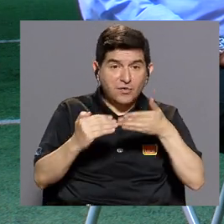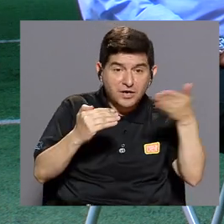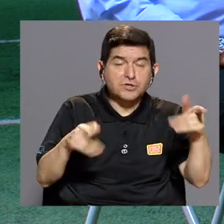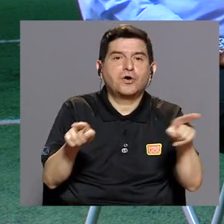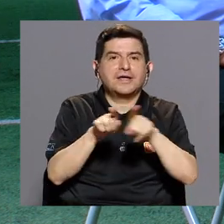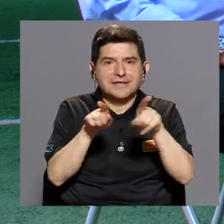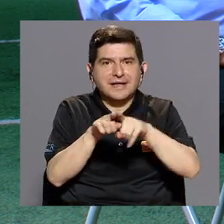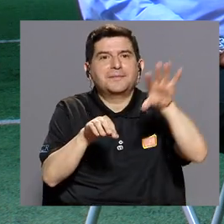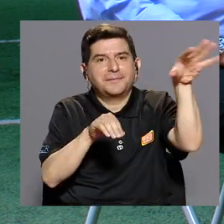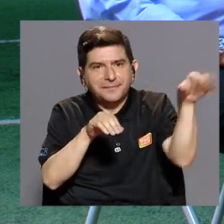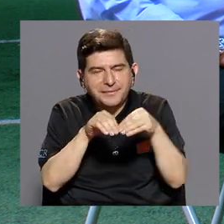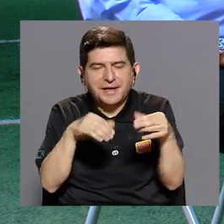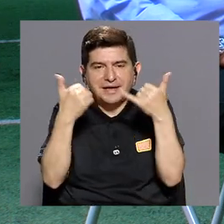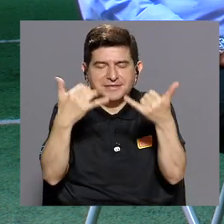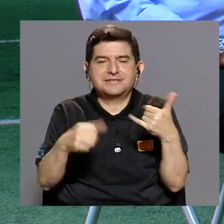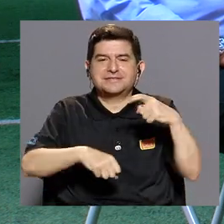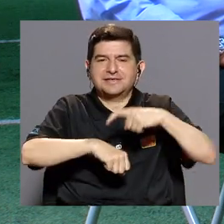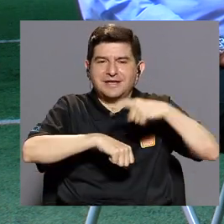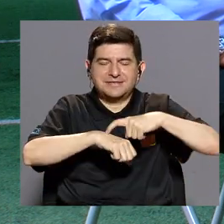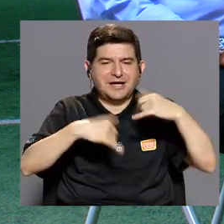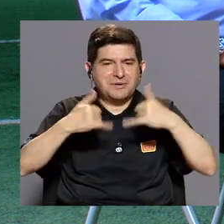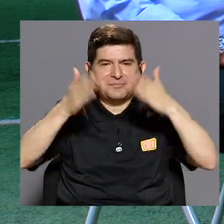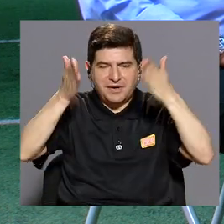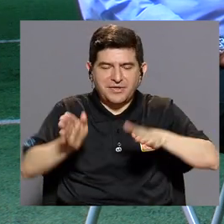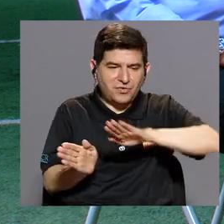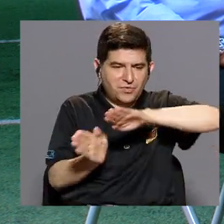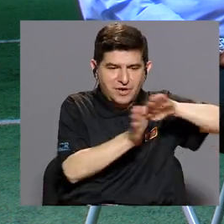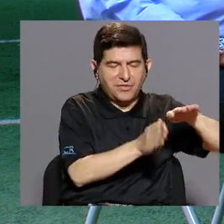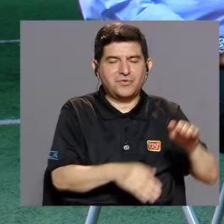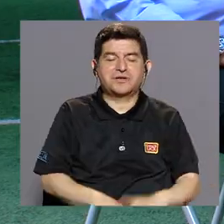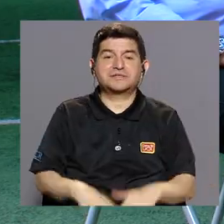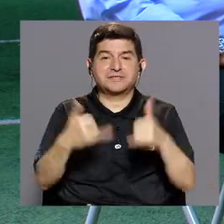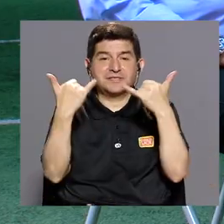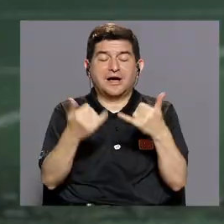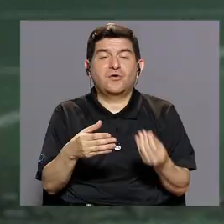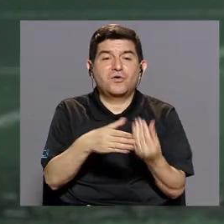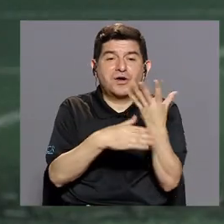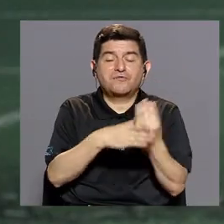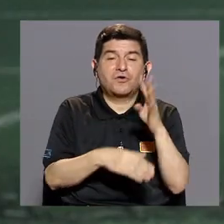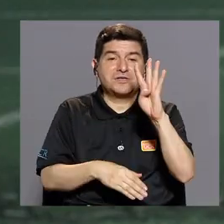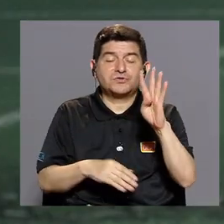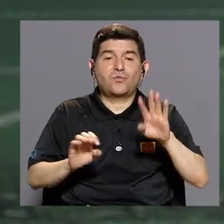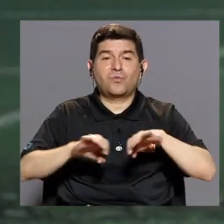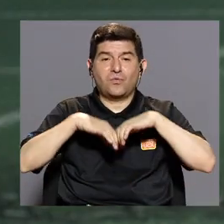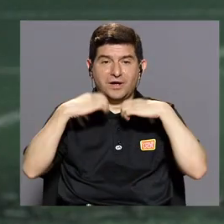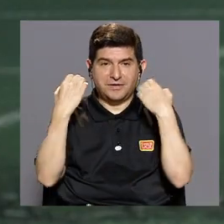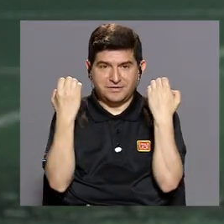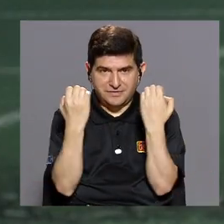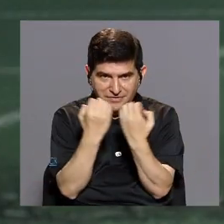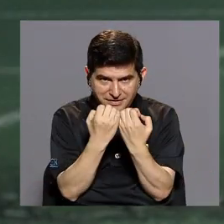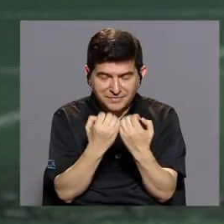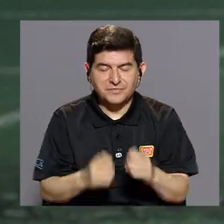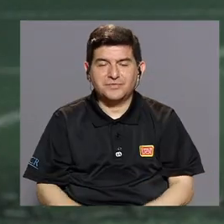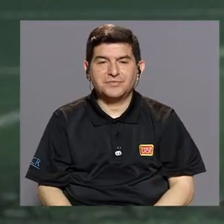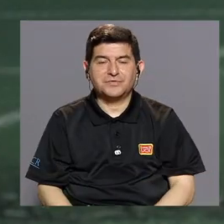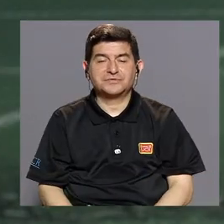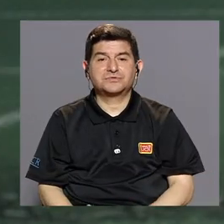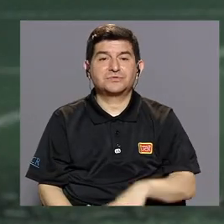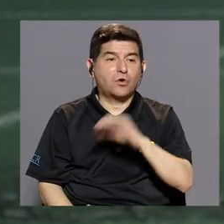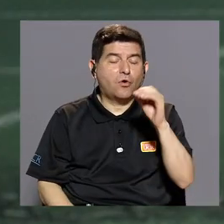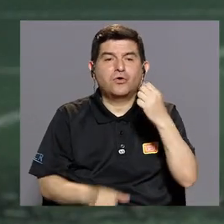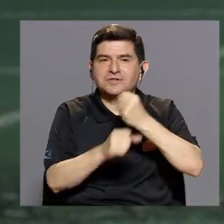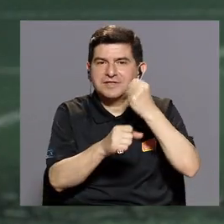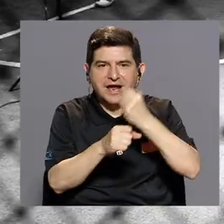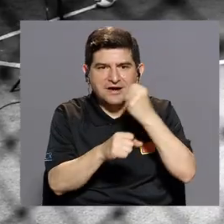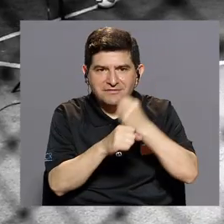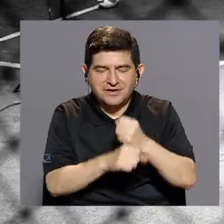Exacto. Sí. Y tras de eso, ya pasé esa etapa de jugadora y pasé a tener Flores. Entonces eran 4 trabajos, ¿verdad? En un ritmo de